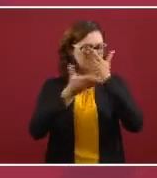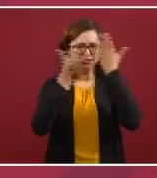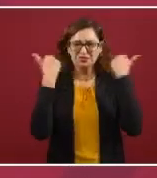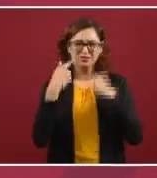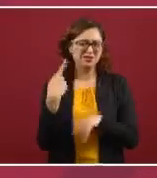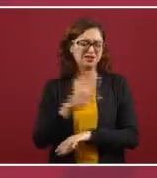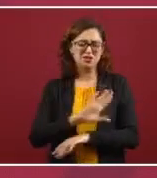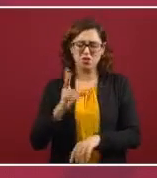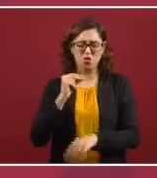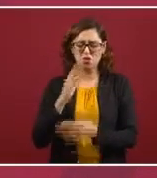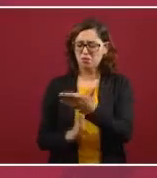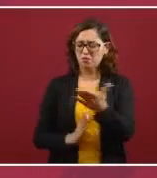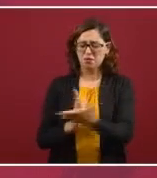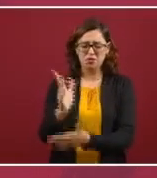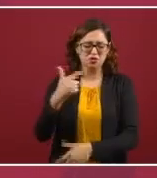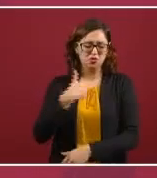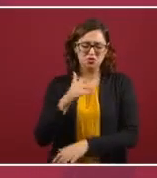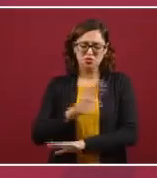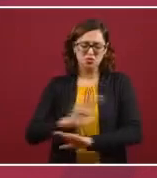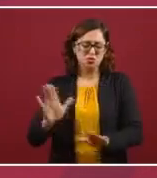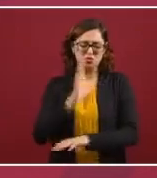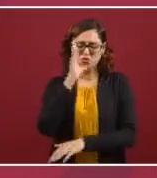Eso está muy bien para